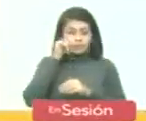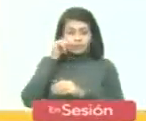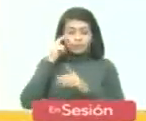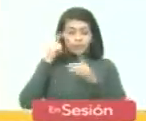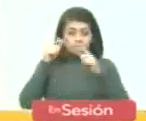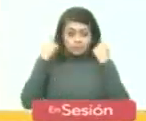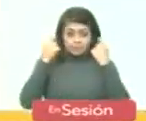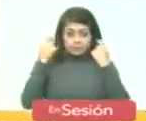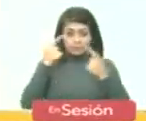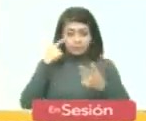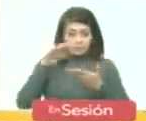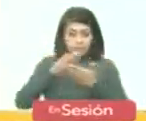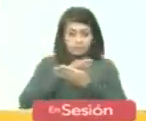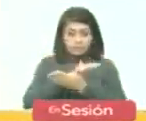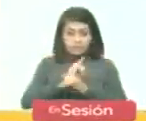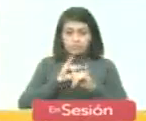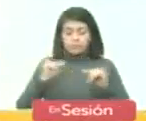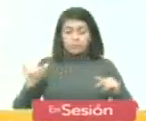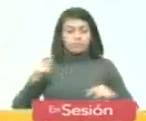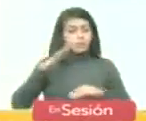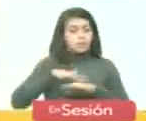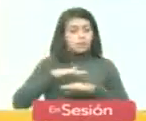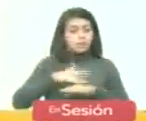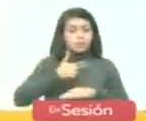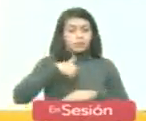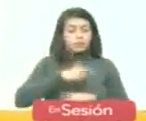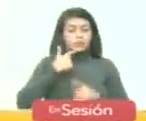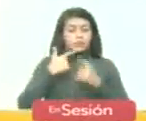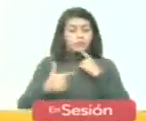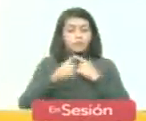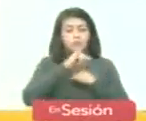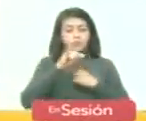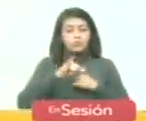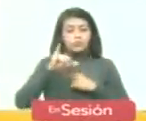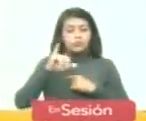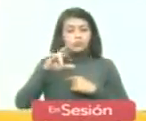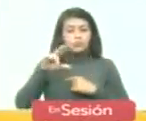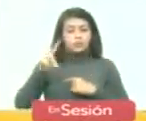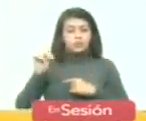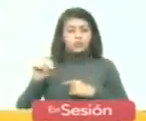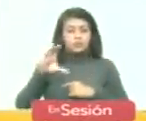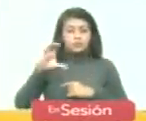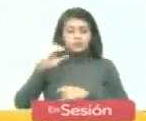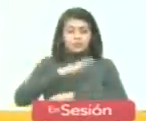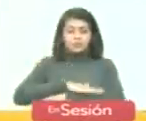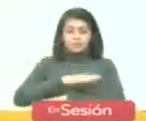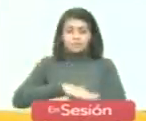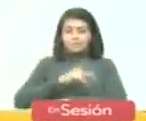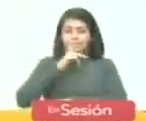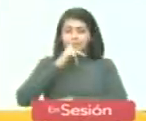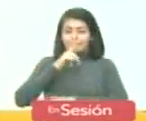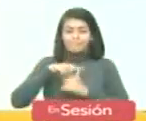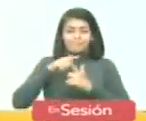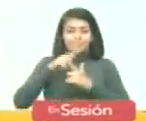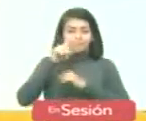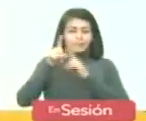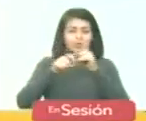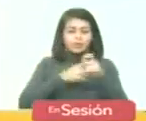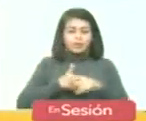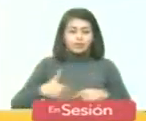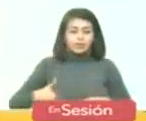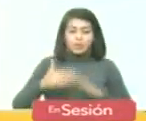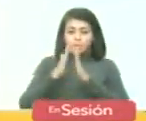prensa. Lo que pasa es que nosotros en su conducta somos tóxicos. Y no hace falta preguntar, señor presidente, con